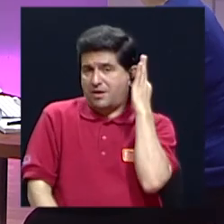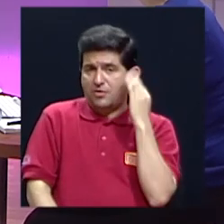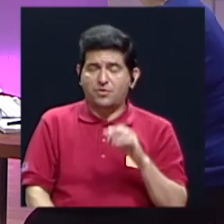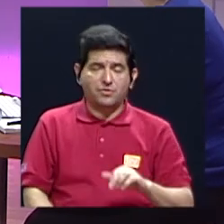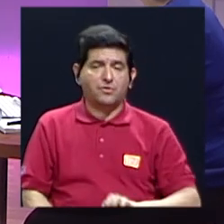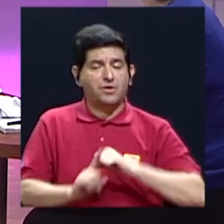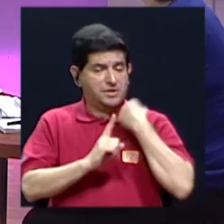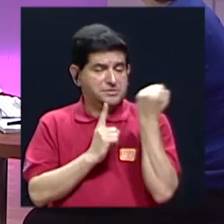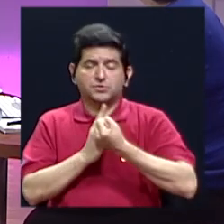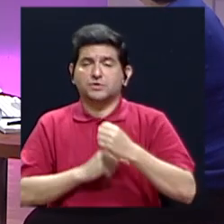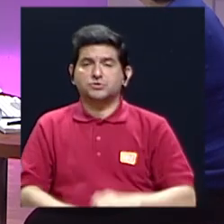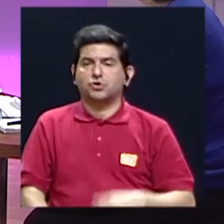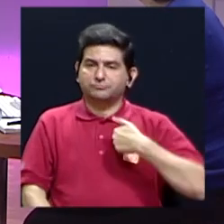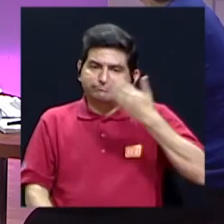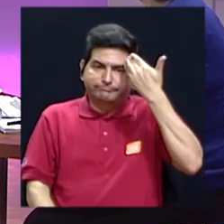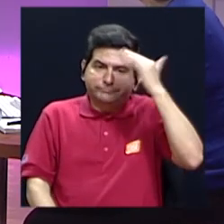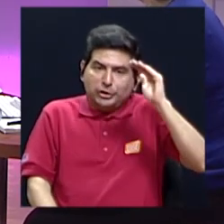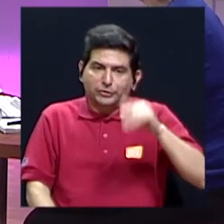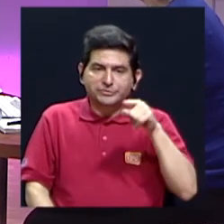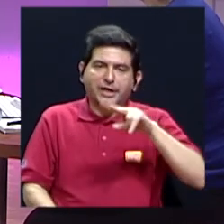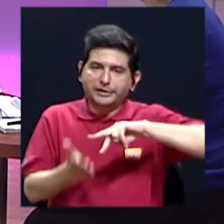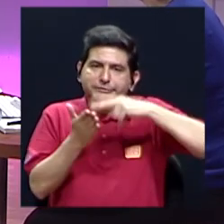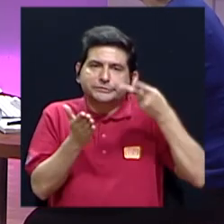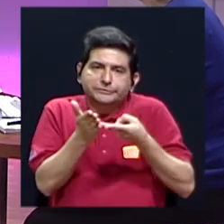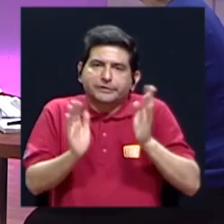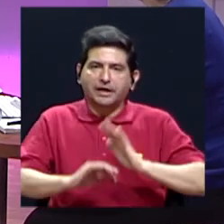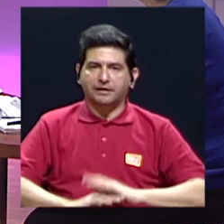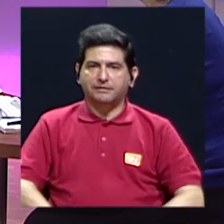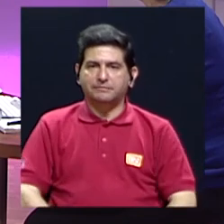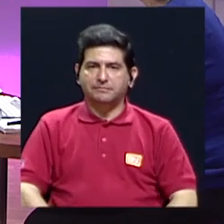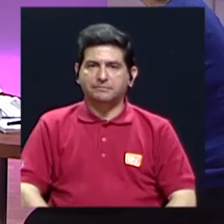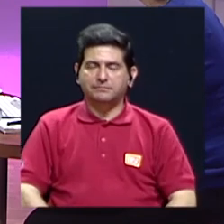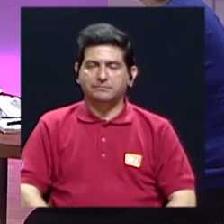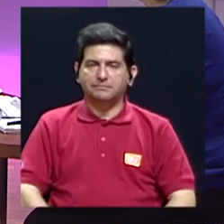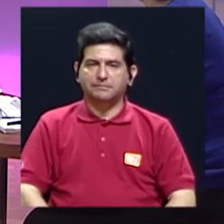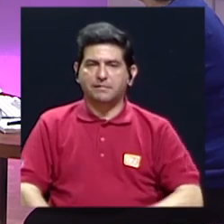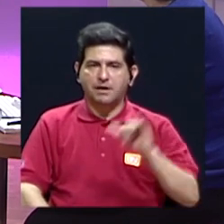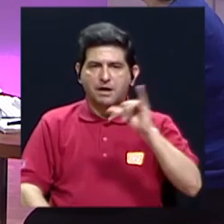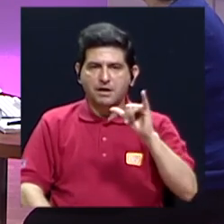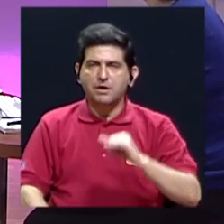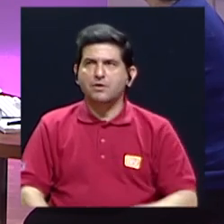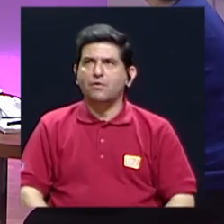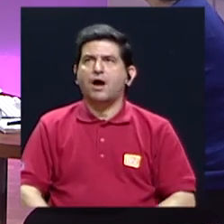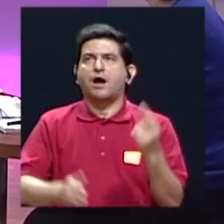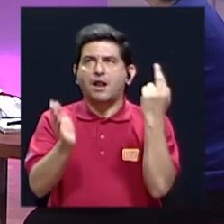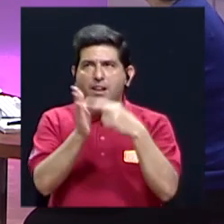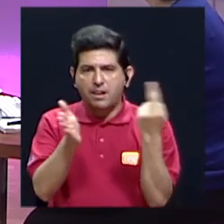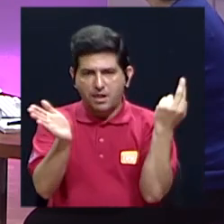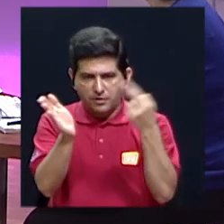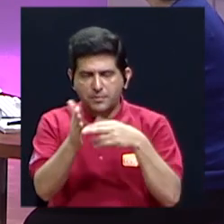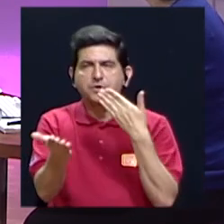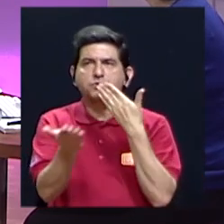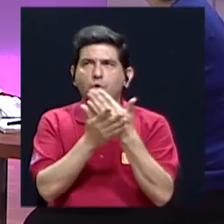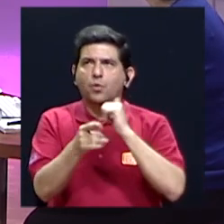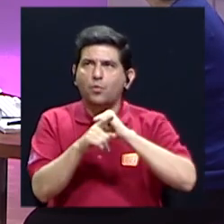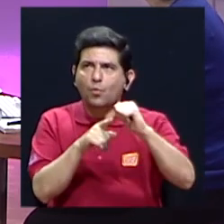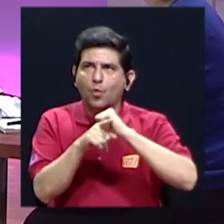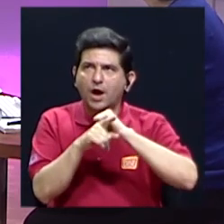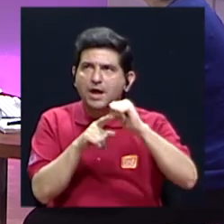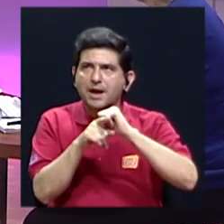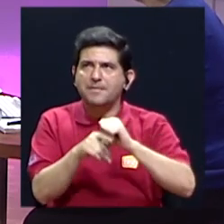este riesgo. Yo no sé si a eso se refieren. Y en ese sentido, repito, las buenas